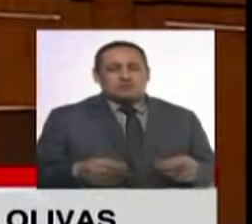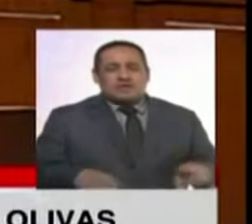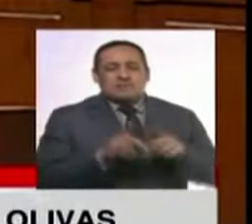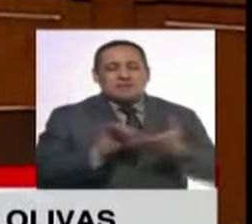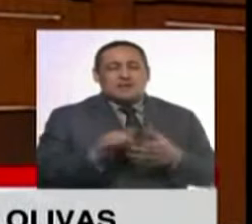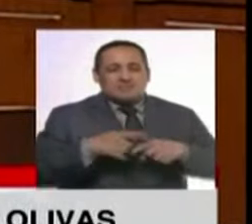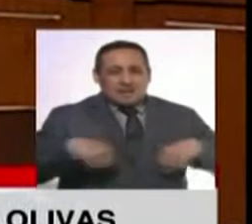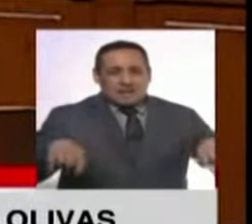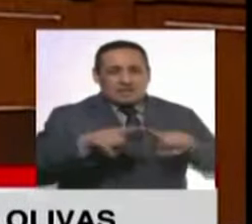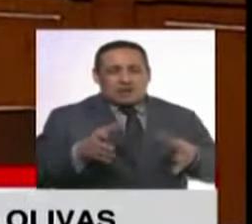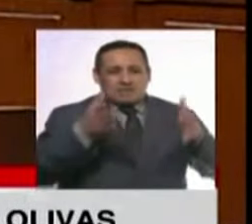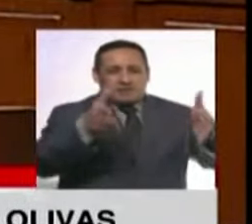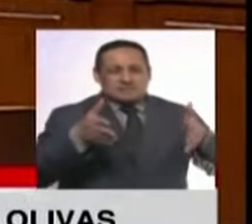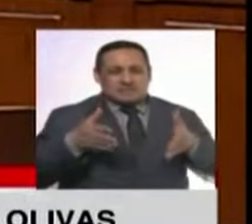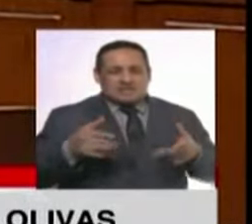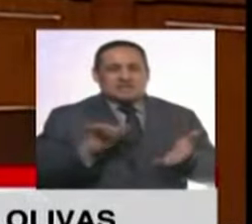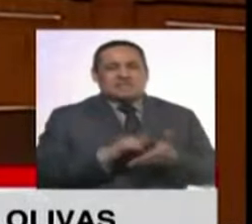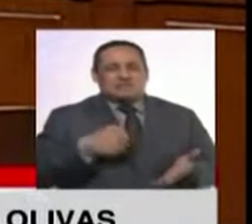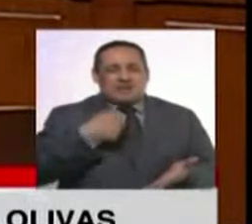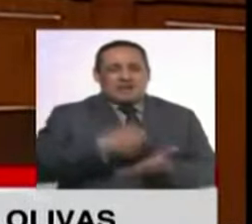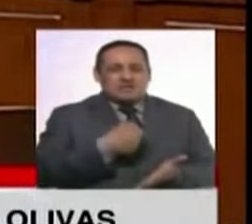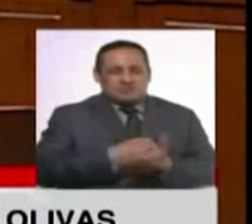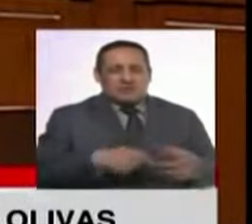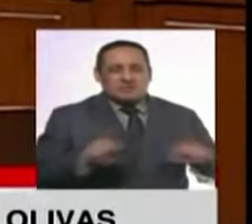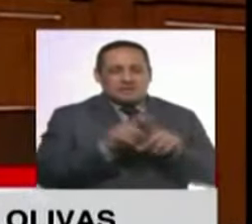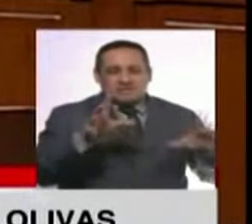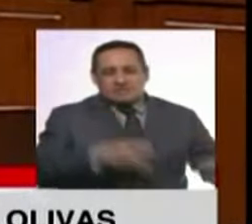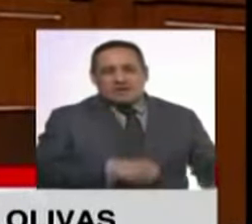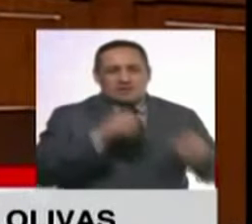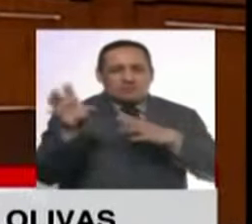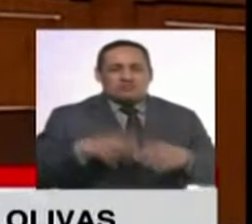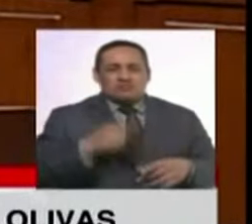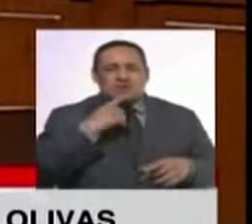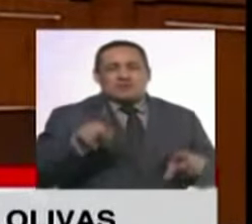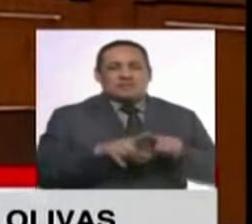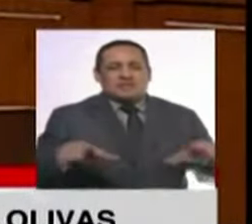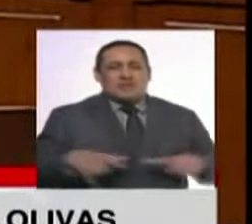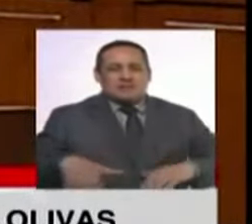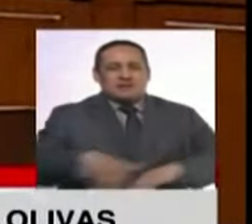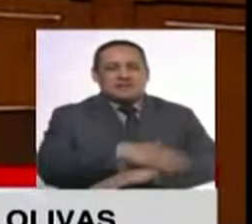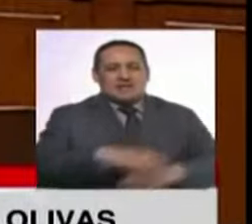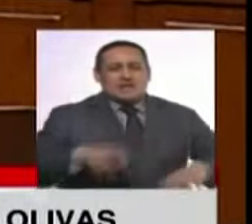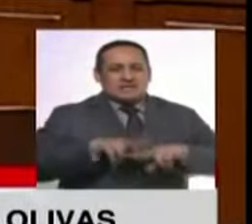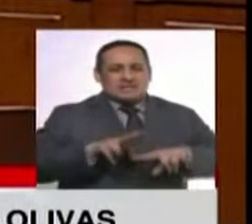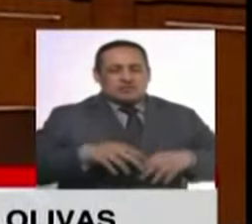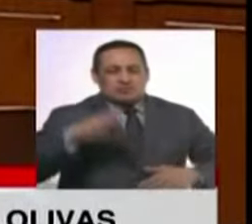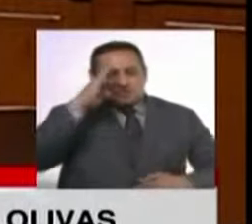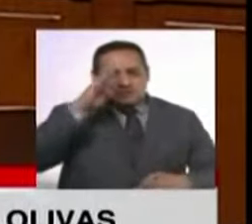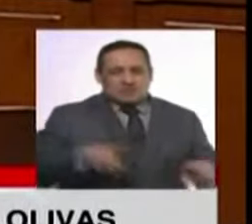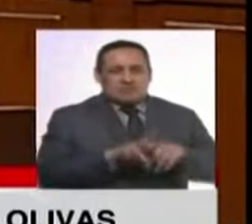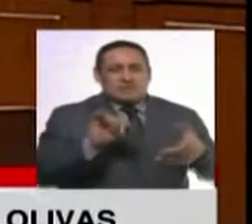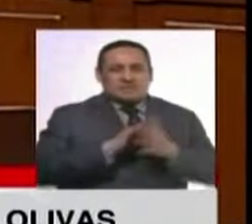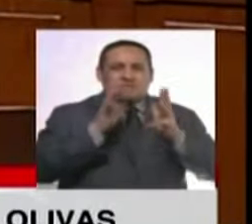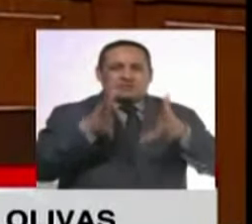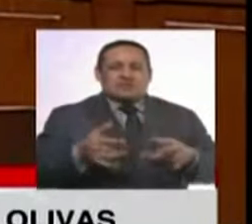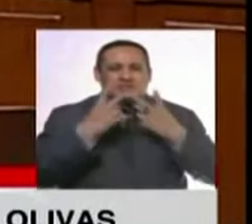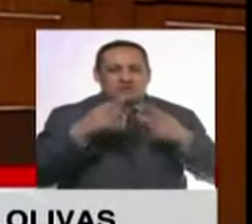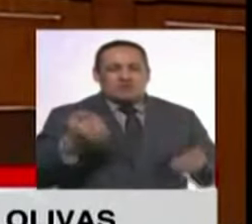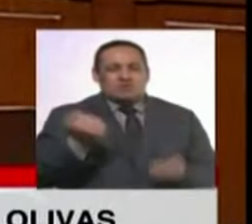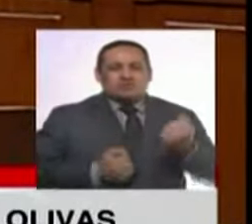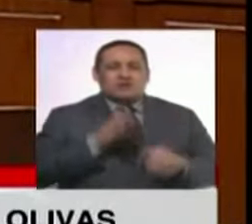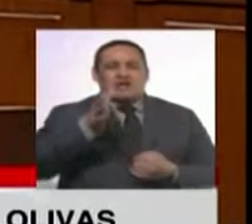para que esos almacenes que tengan pagando que se vaya dirigido a la un local que tenemos en la avenida Argentina de la Policía Nacional donde está abandonado solamente